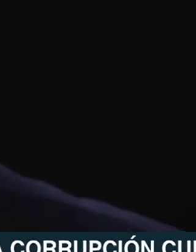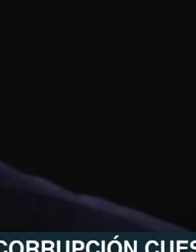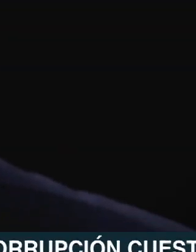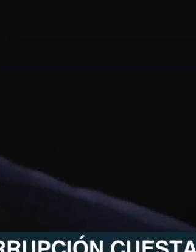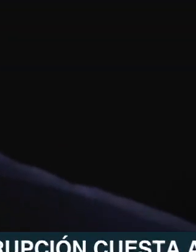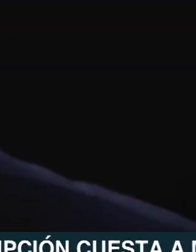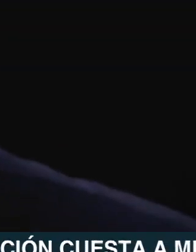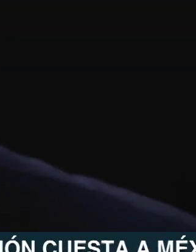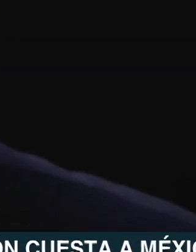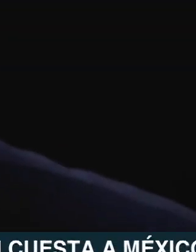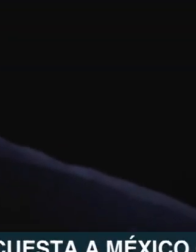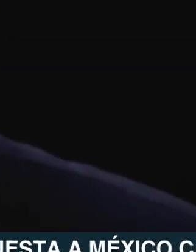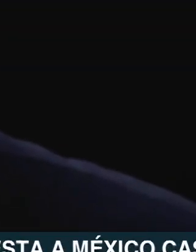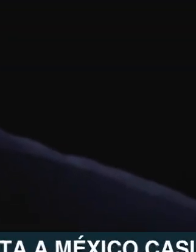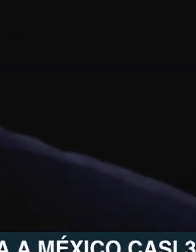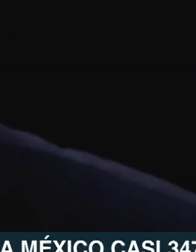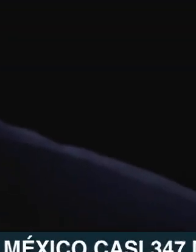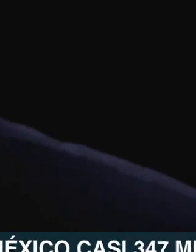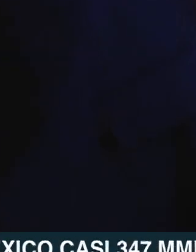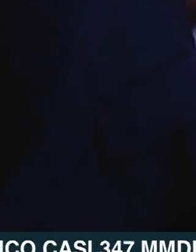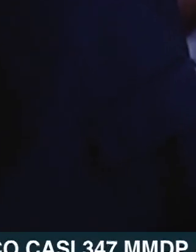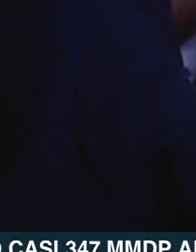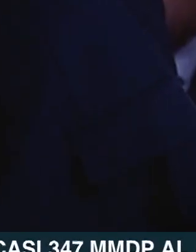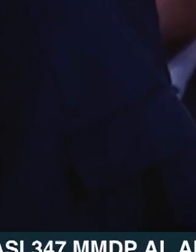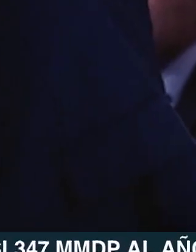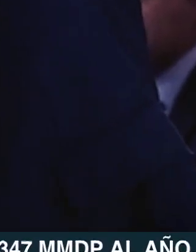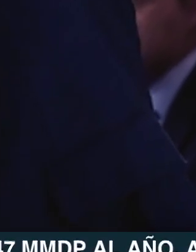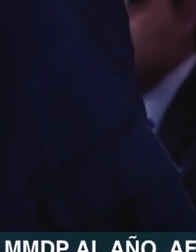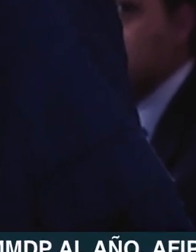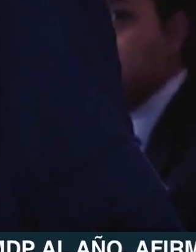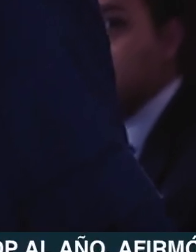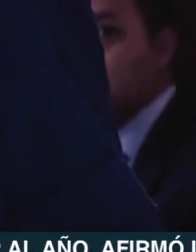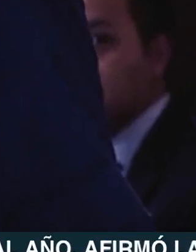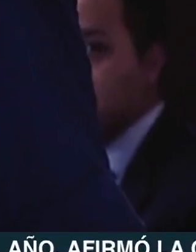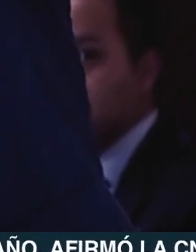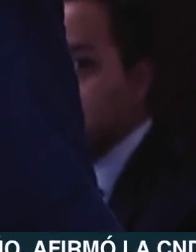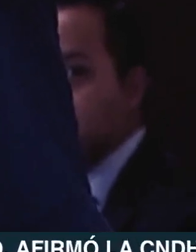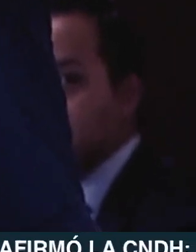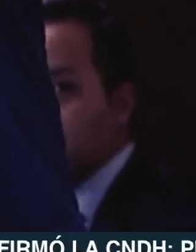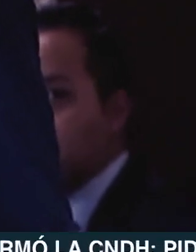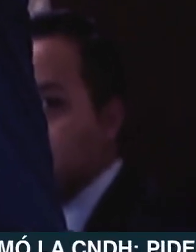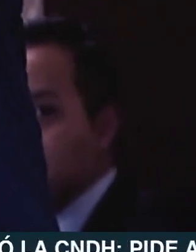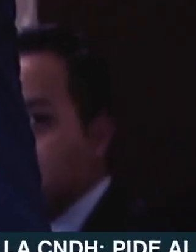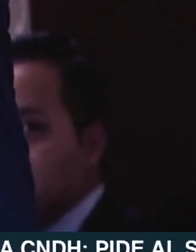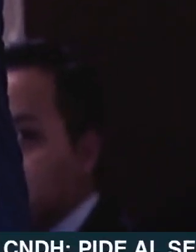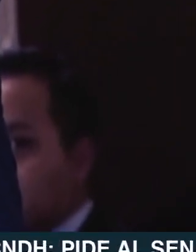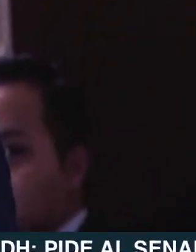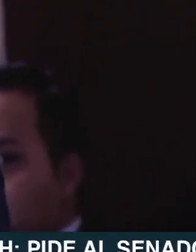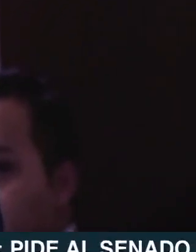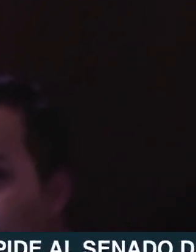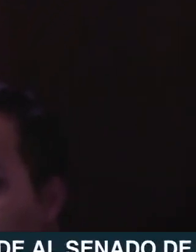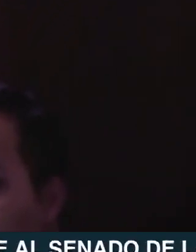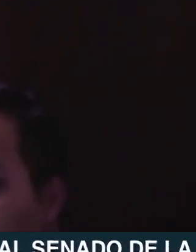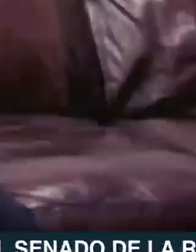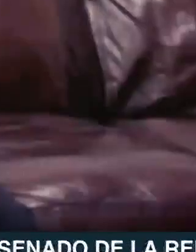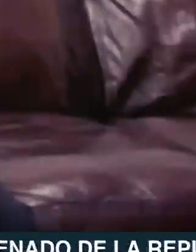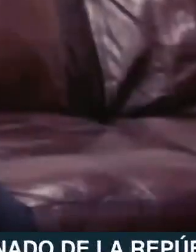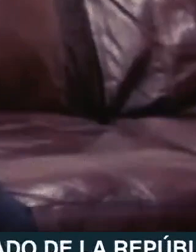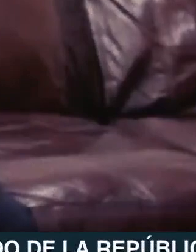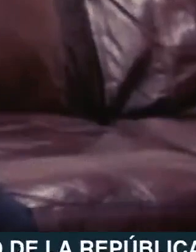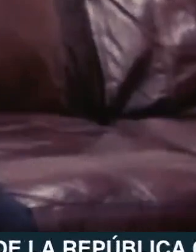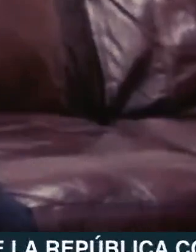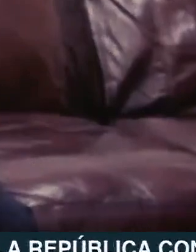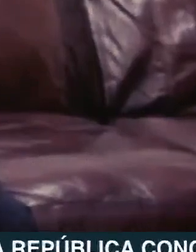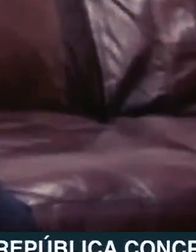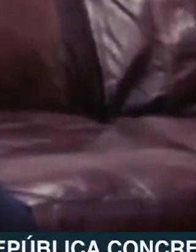la vida cotidiana, pues nos estamos dando cuenta que tal vez no fue tan parejo